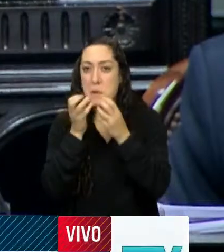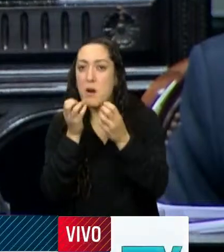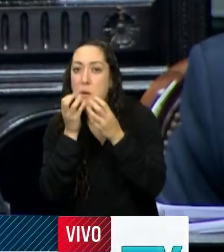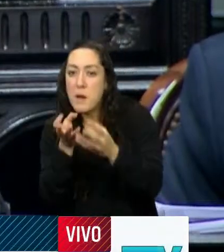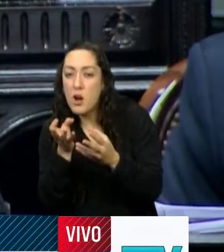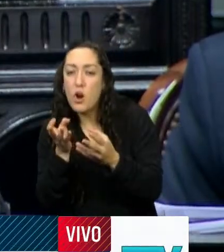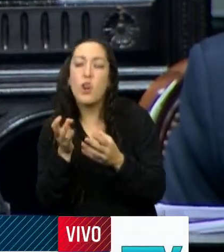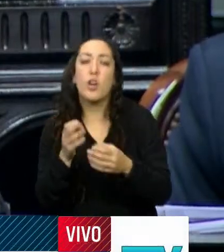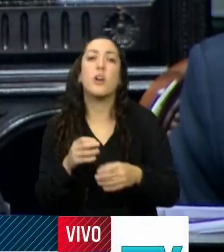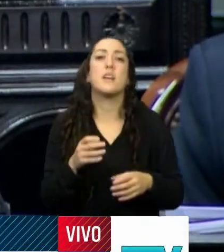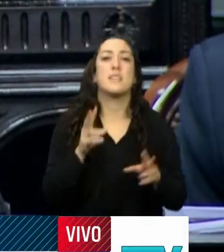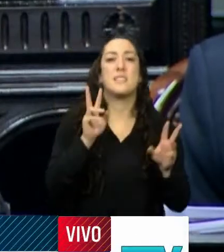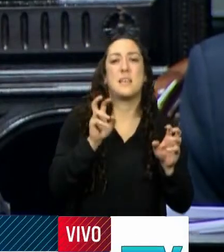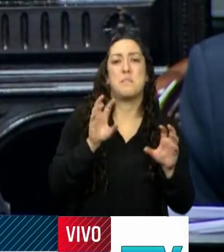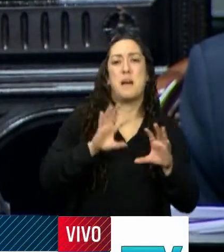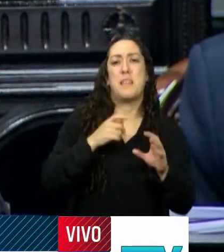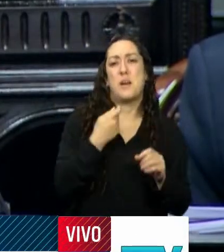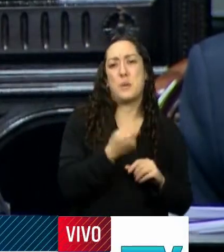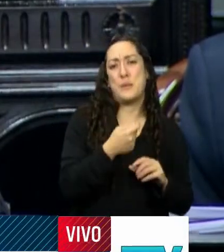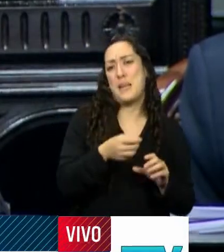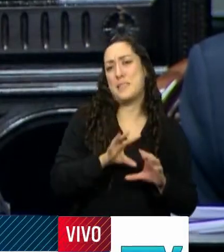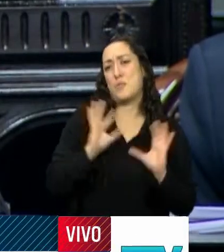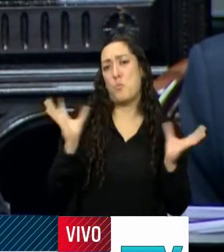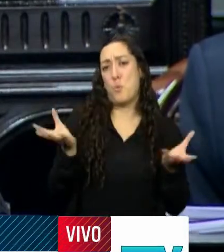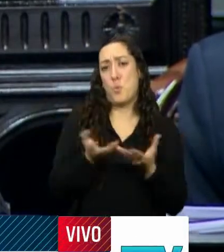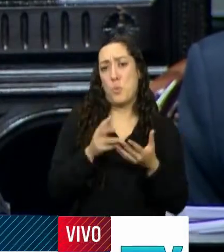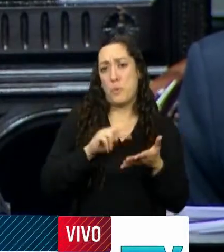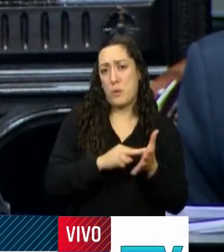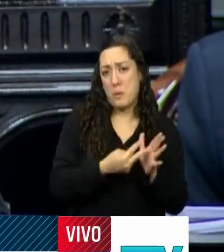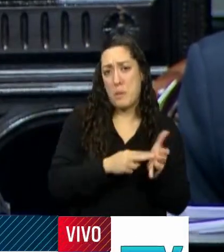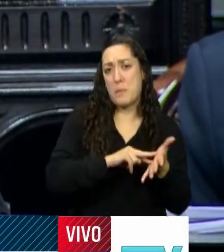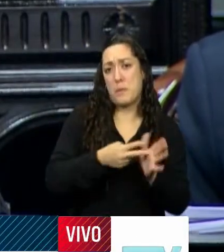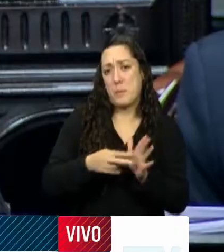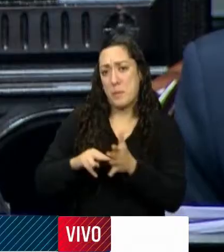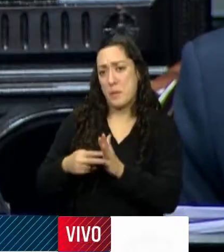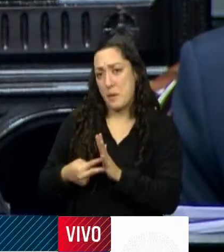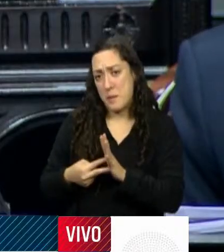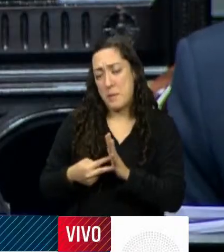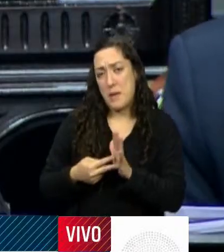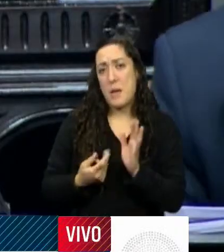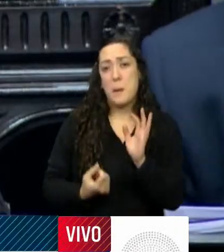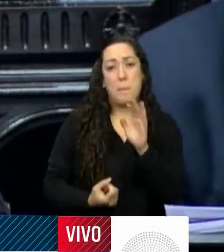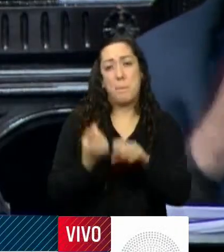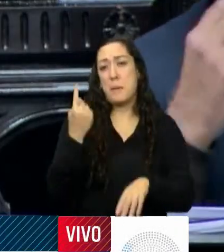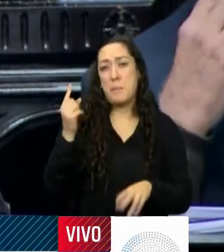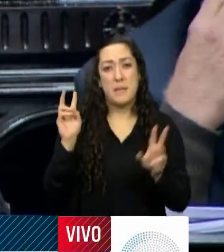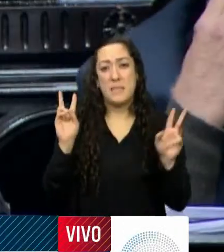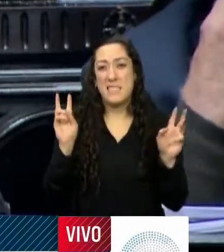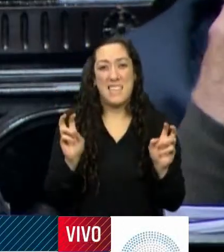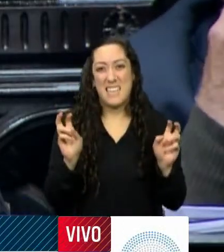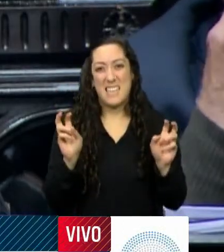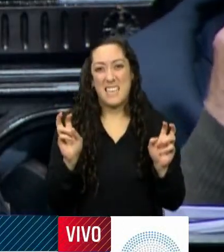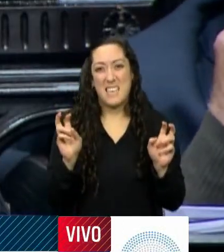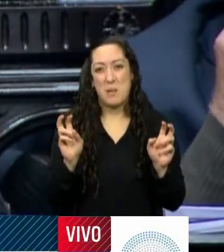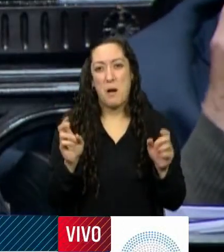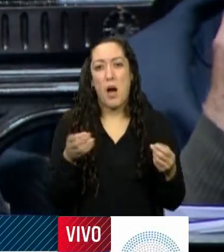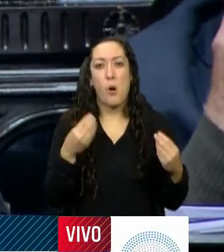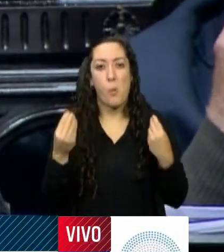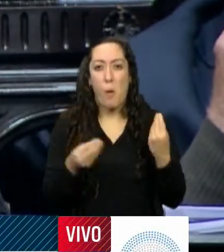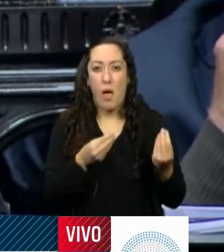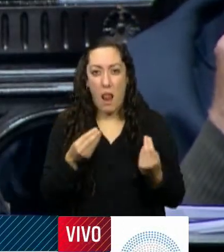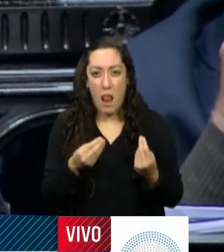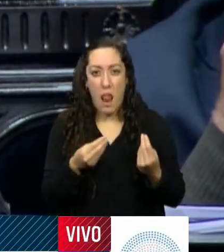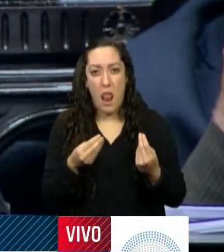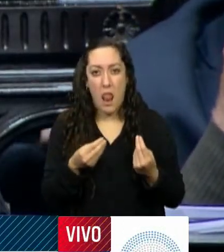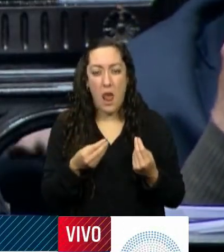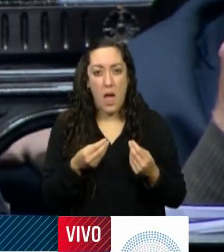crisis previsional es mundial, primero se atacó, se abordó el tema que hay que hacer en primera instancia,